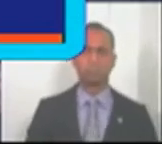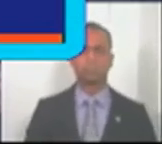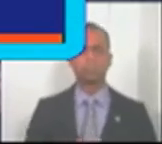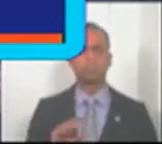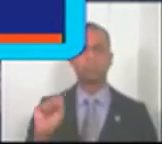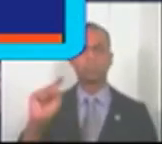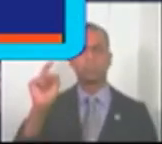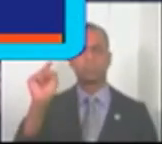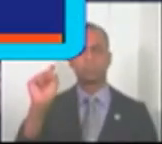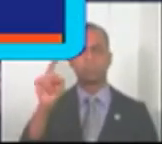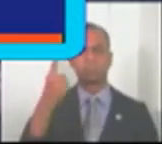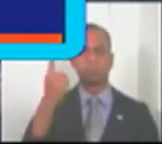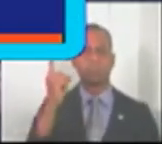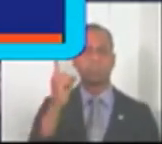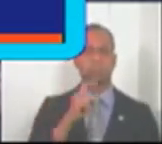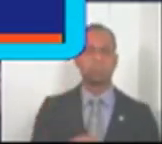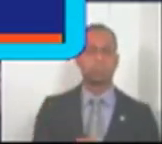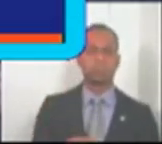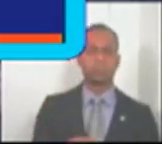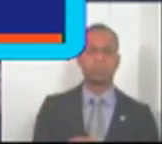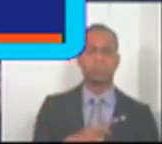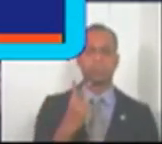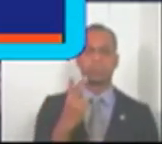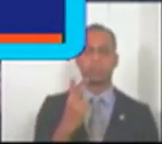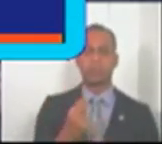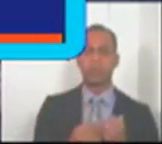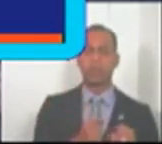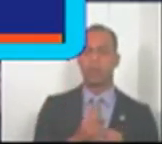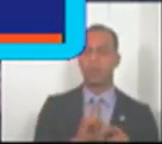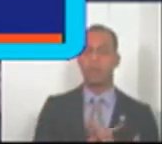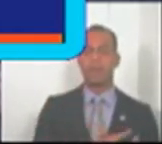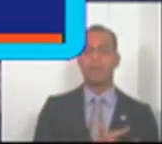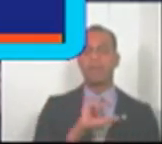primera vez he estado 2 años sin cruzar el Atlántico.